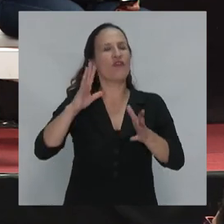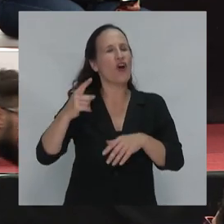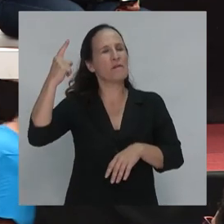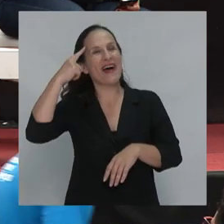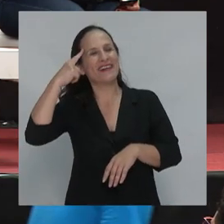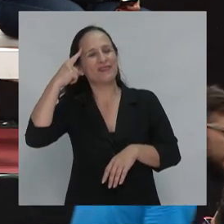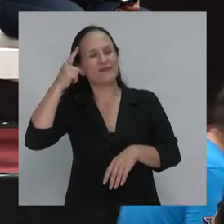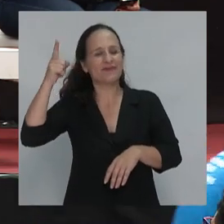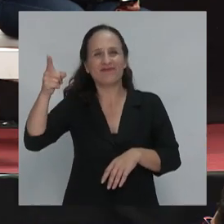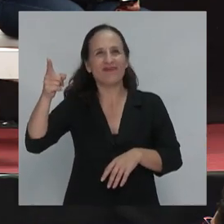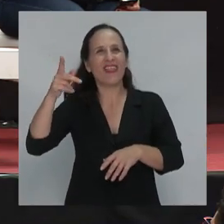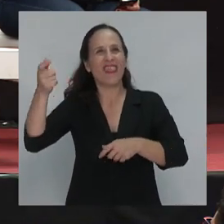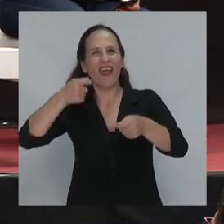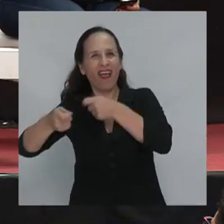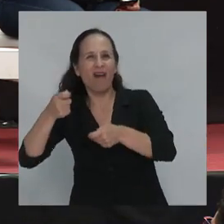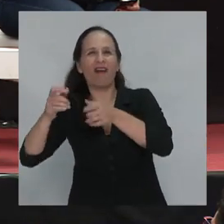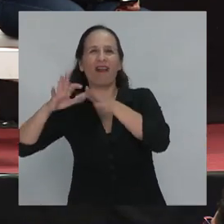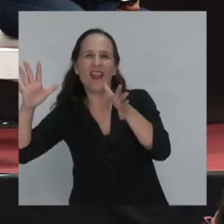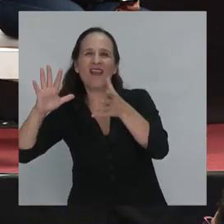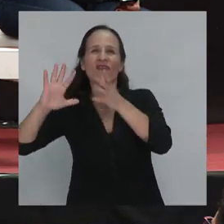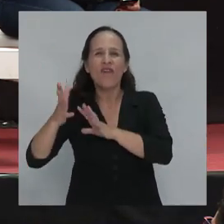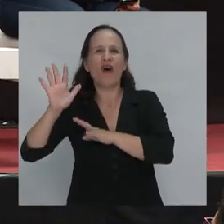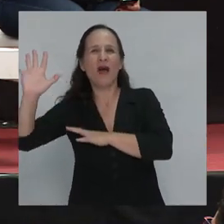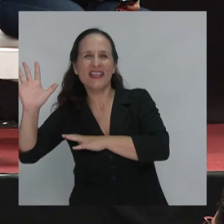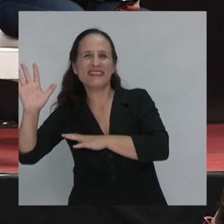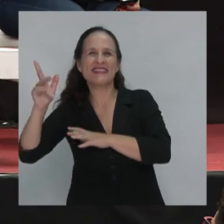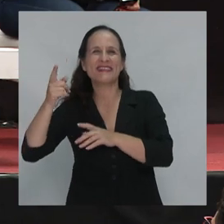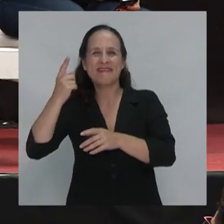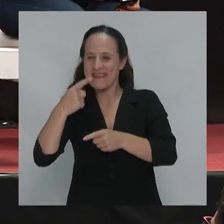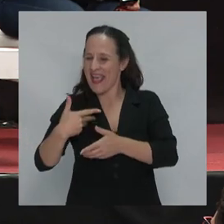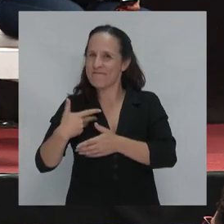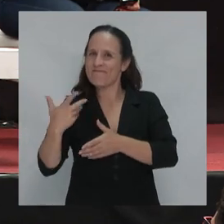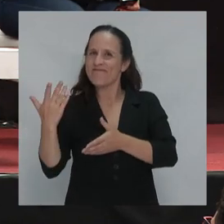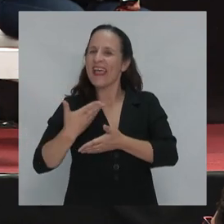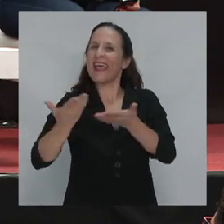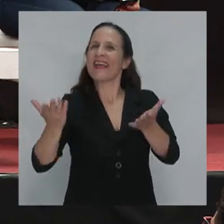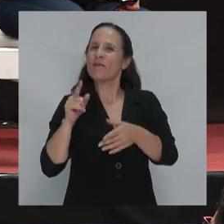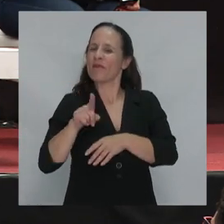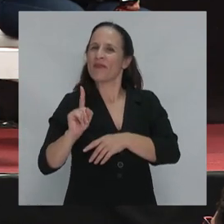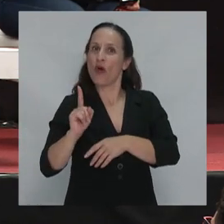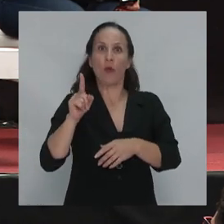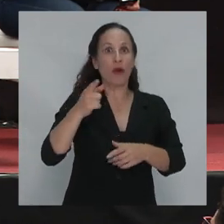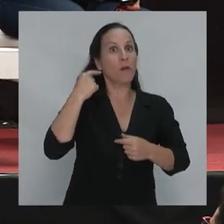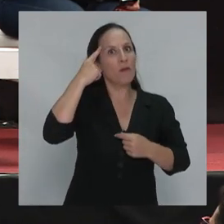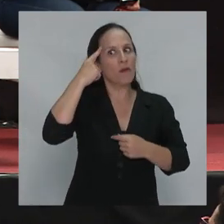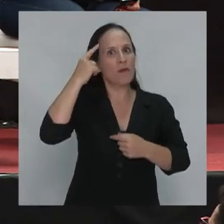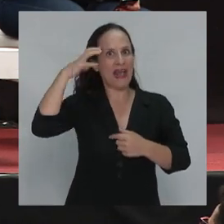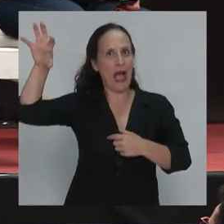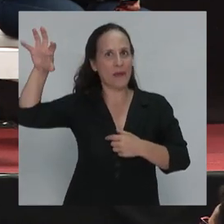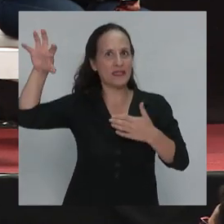basa en separar aquello que tiene que ver con la razón de aquello que tiene que ver con los afectos. Y los afectos